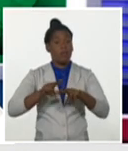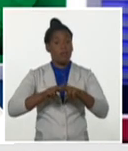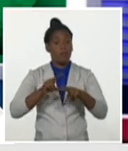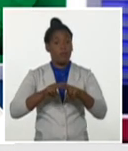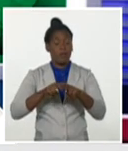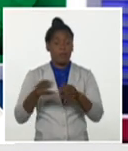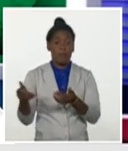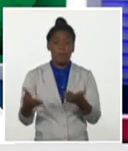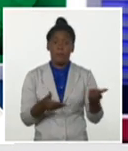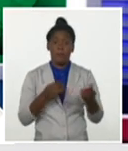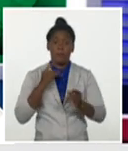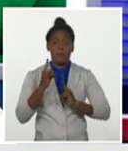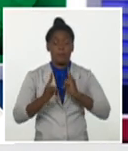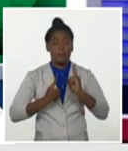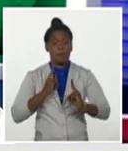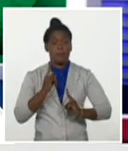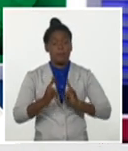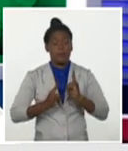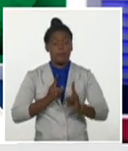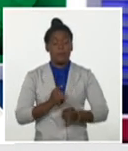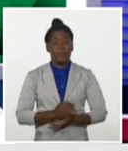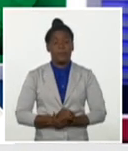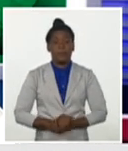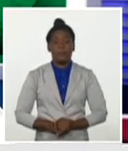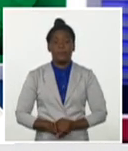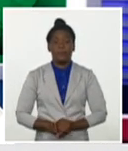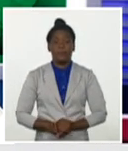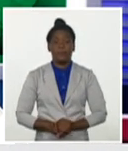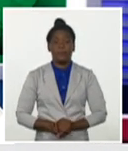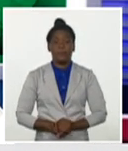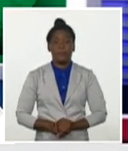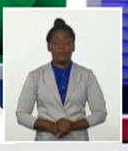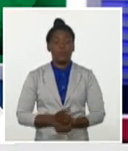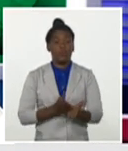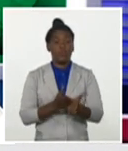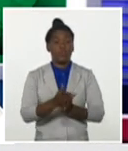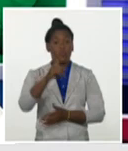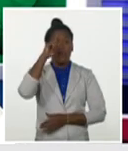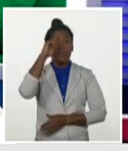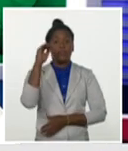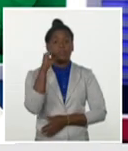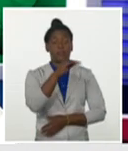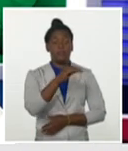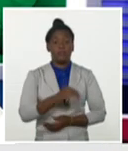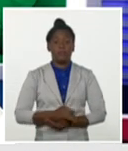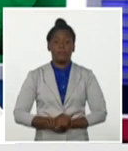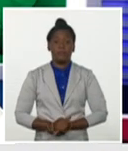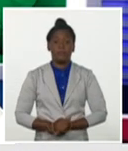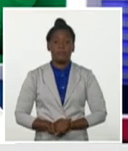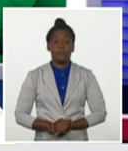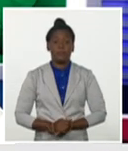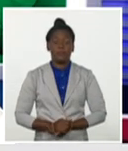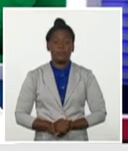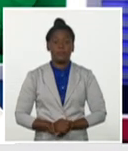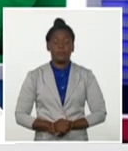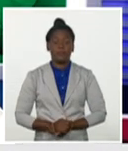promediando 100 casos por día. Activos, una cifra muy elevada de pacientes en edades